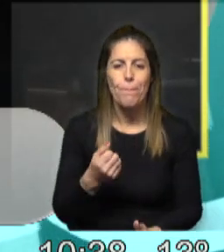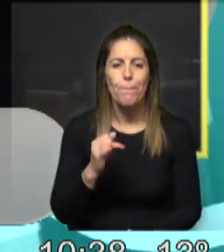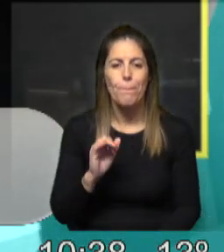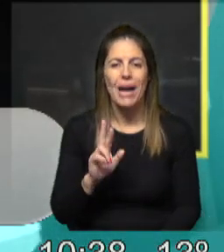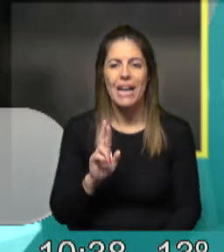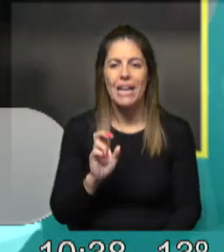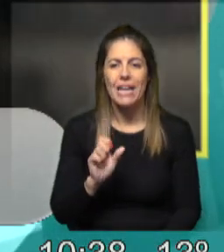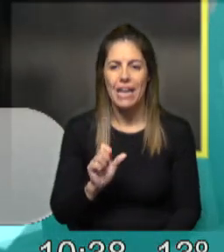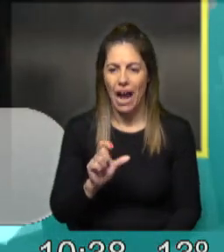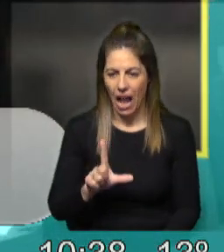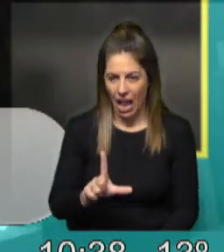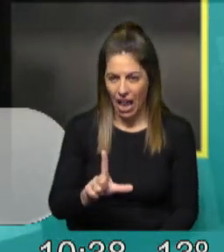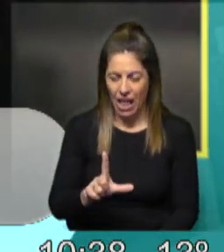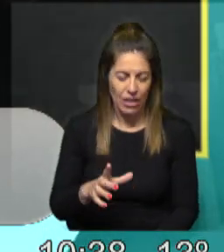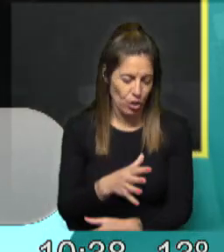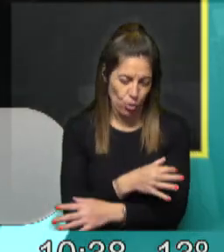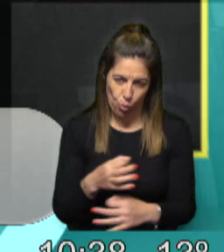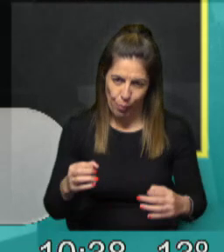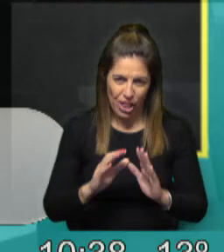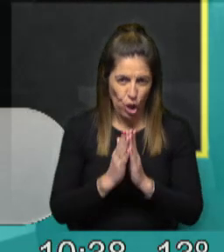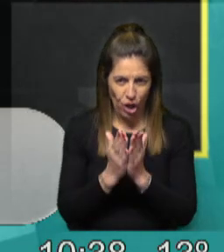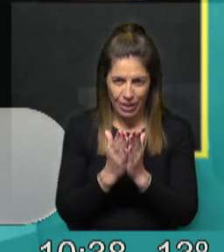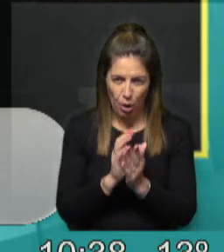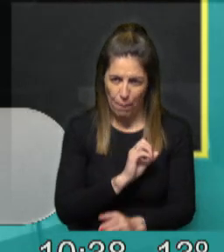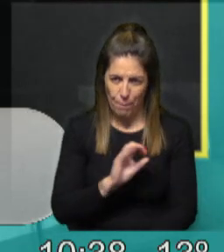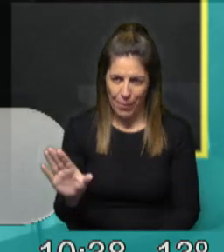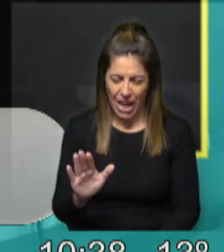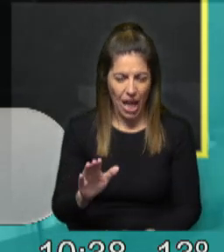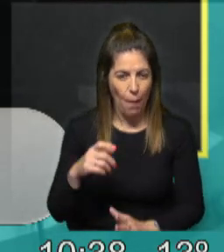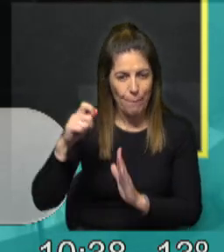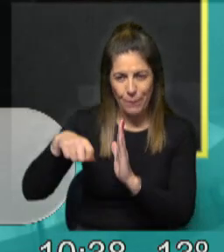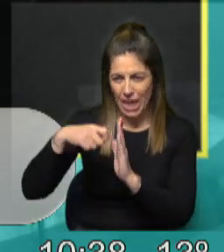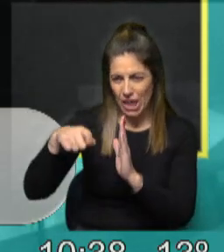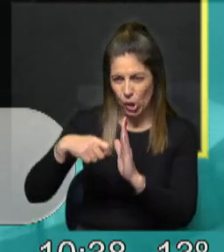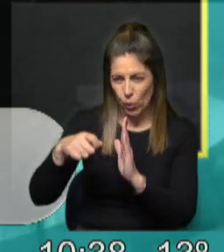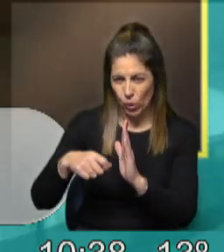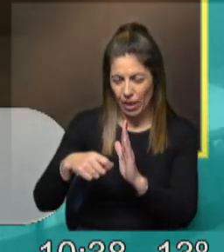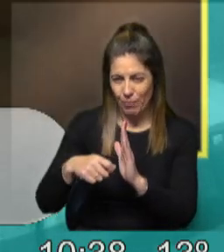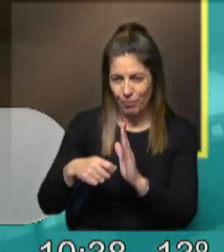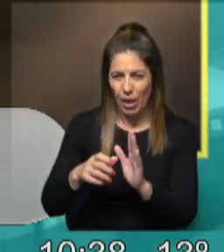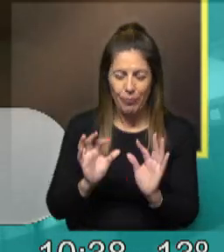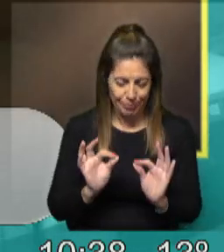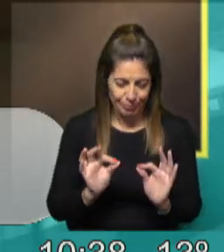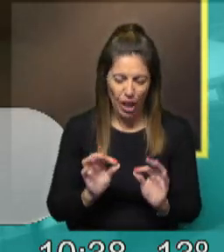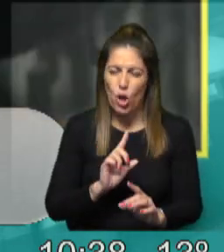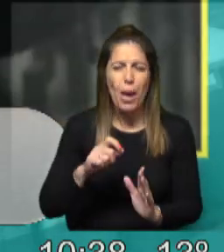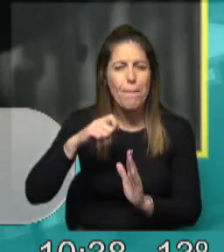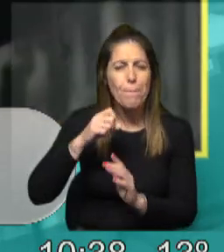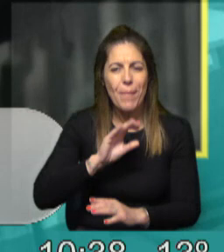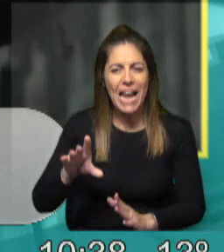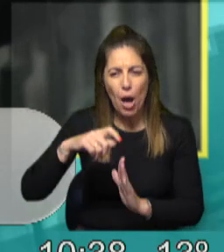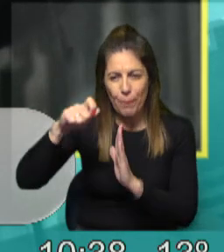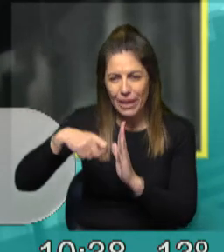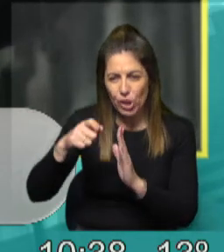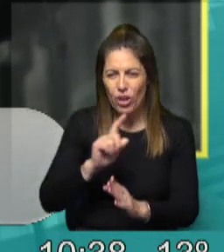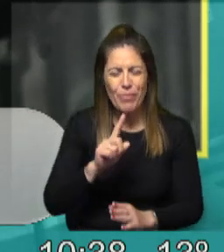Es un muy buen libro. Estupendo libro, mala película. A ver, voy a afinar un poco. No es mala película. Yo